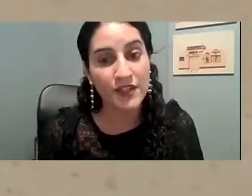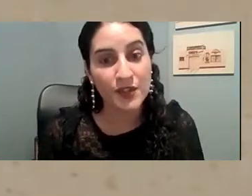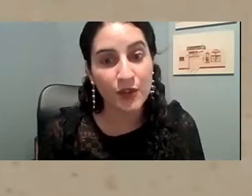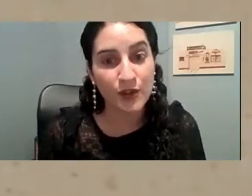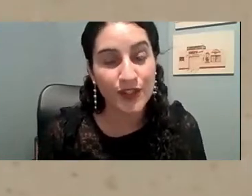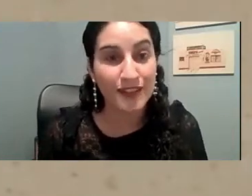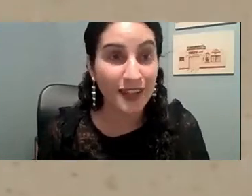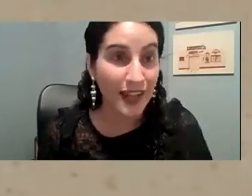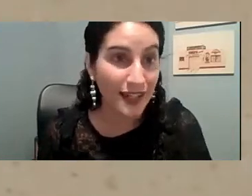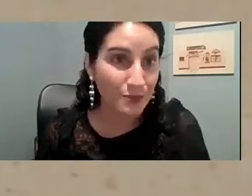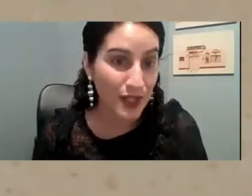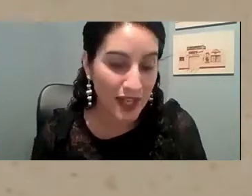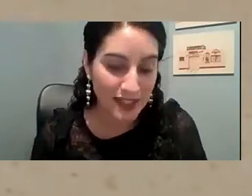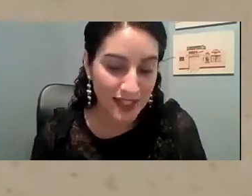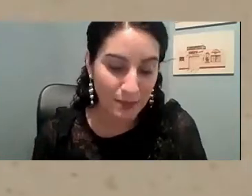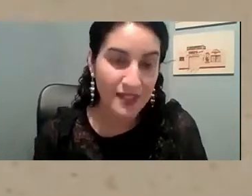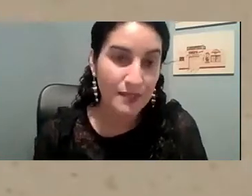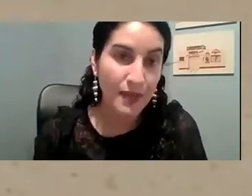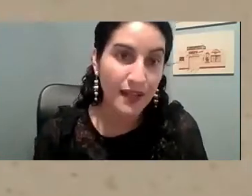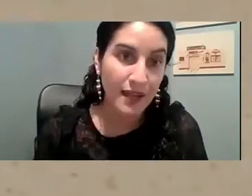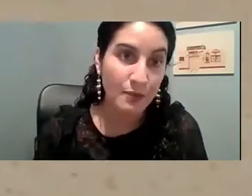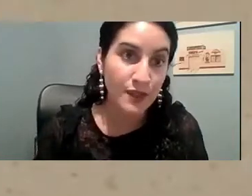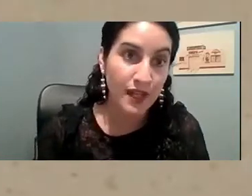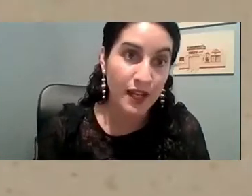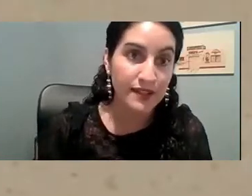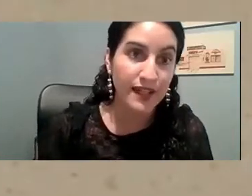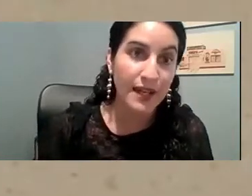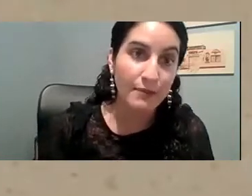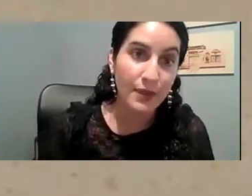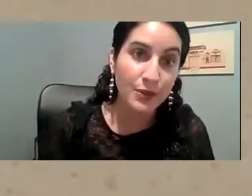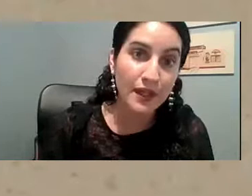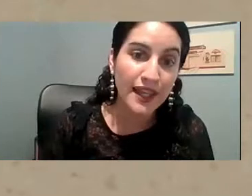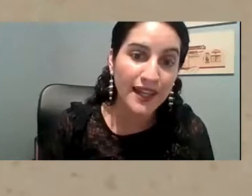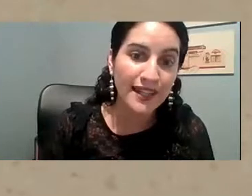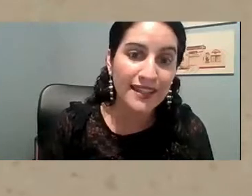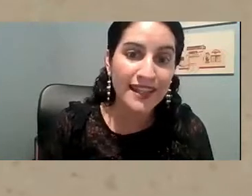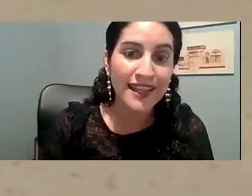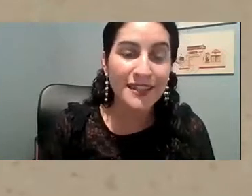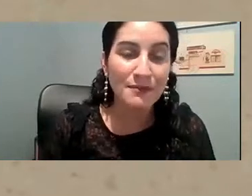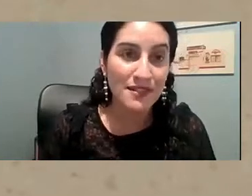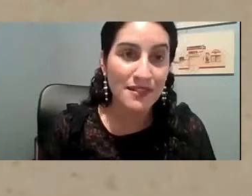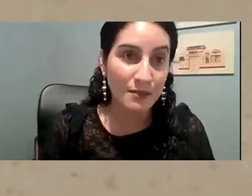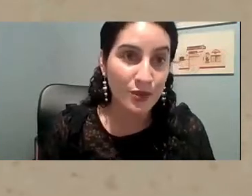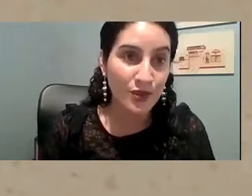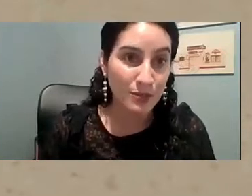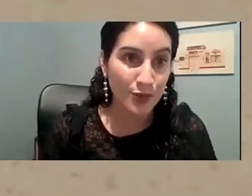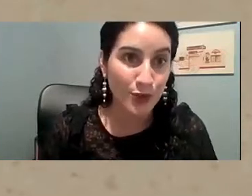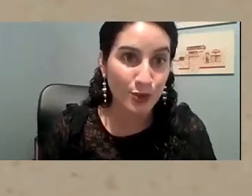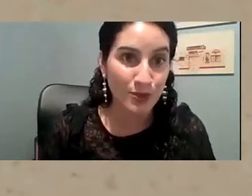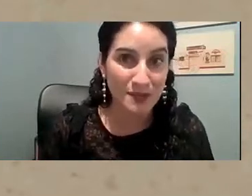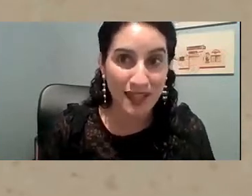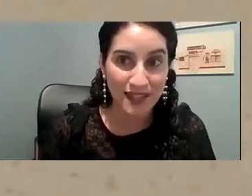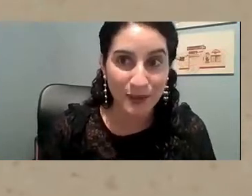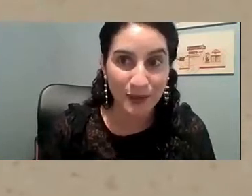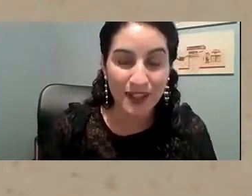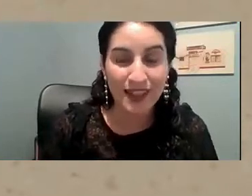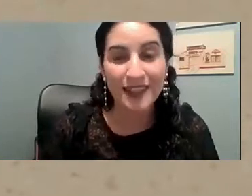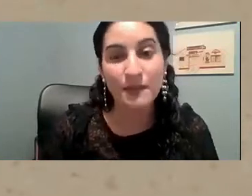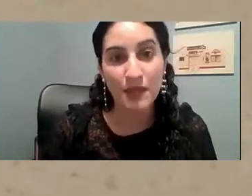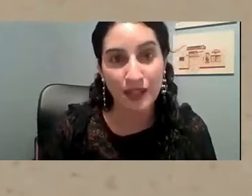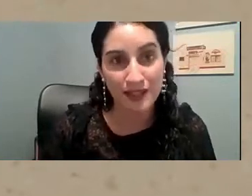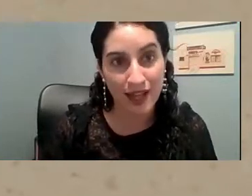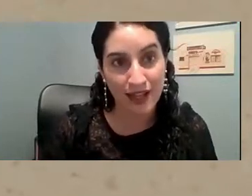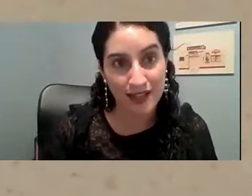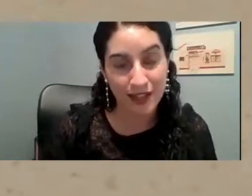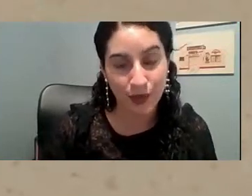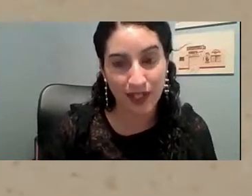El edificio central, la sede principal, digamos, es la que está en Lampa, Ucayali, y también tenemos el Museo Numismático, que